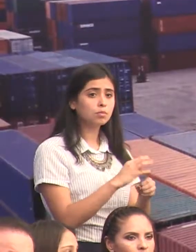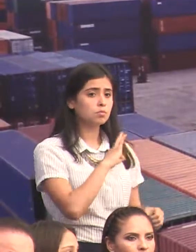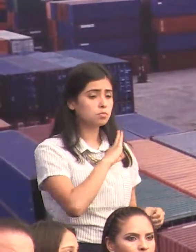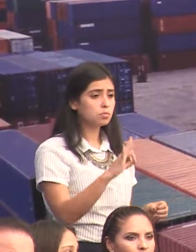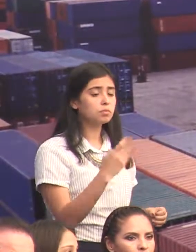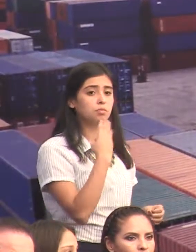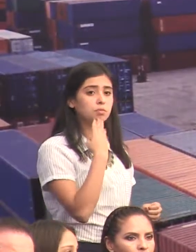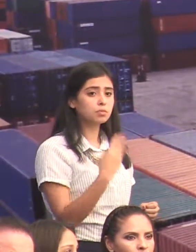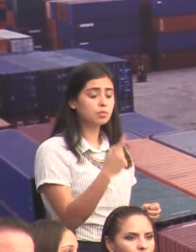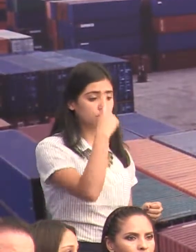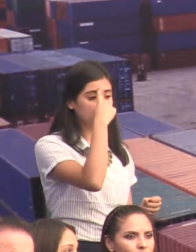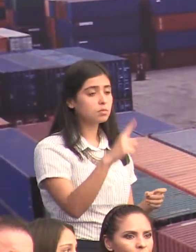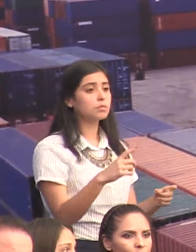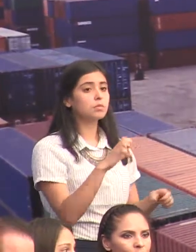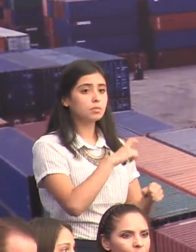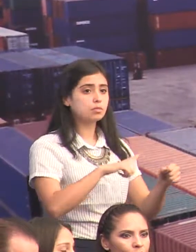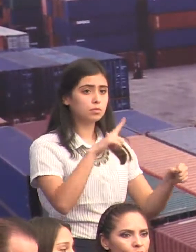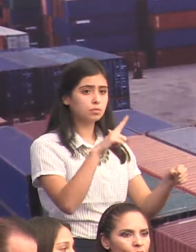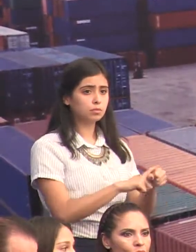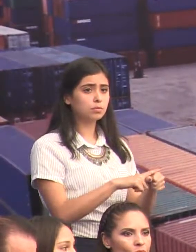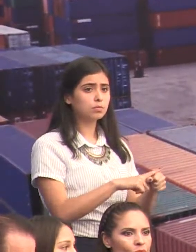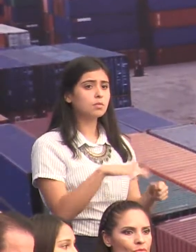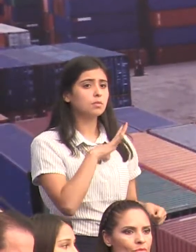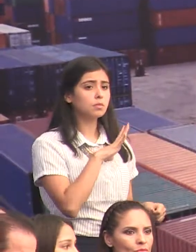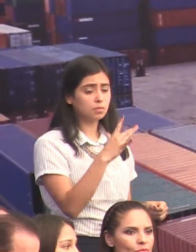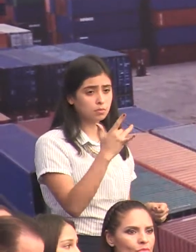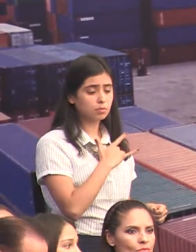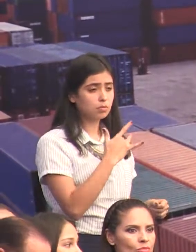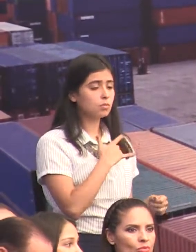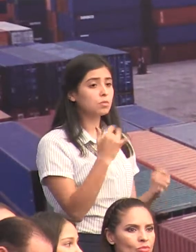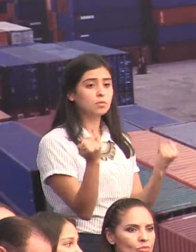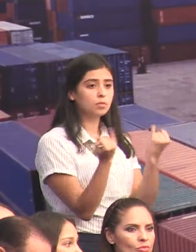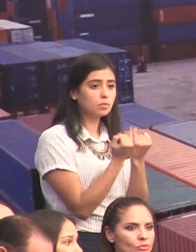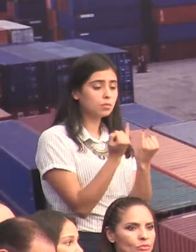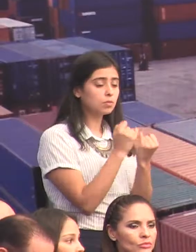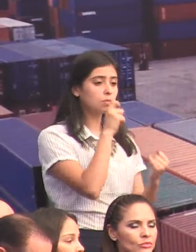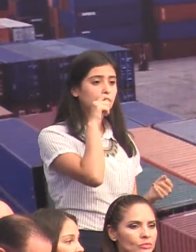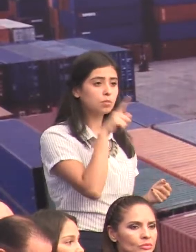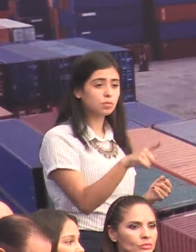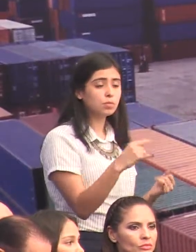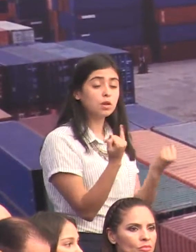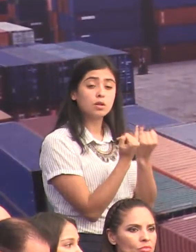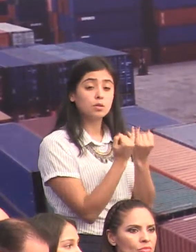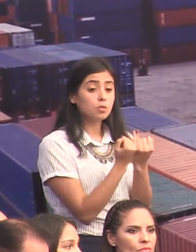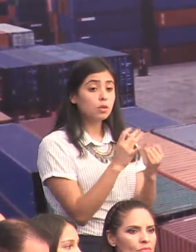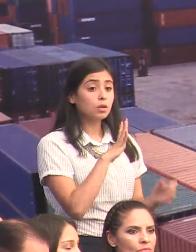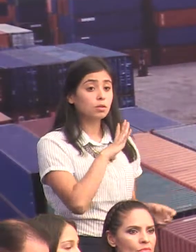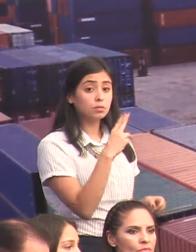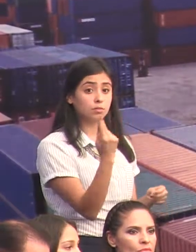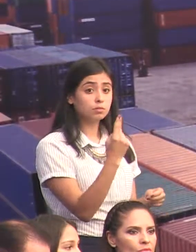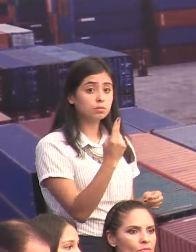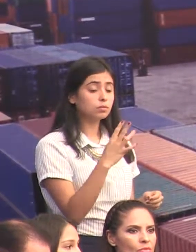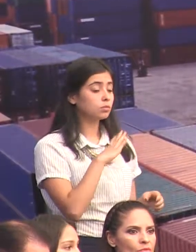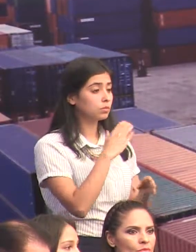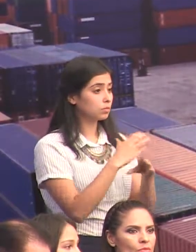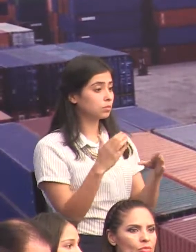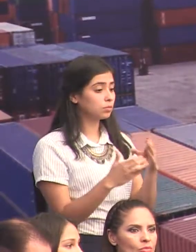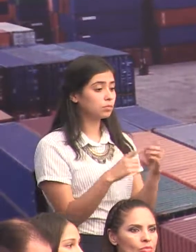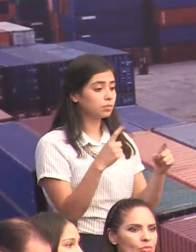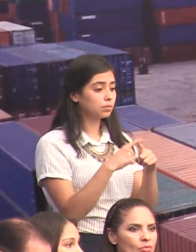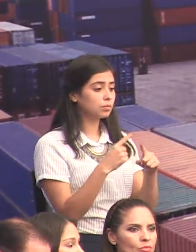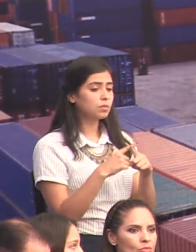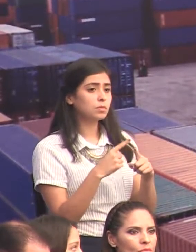debe participar tanto en el desarrollo como en las oportunidades y beneficios que generará la zona económica especial está